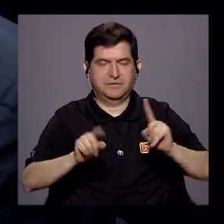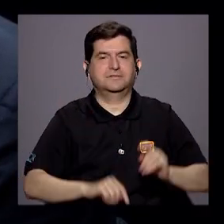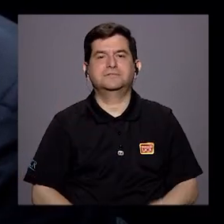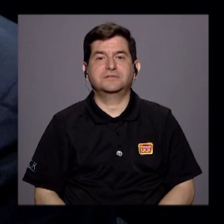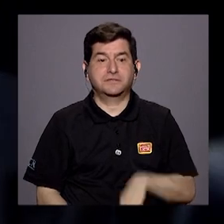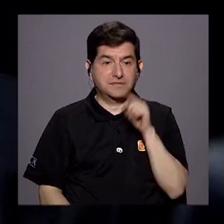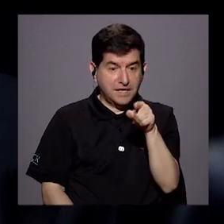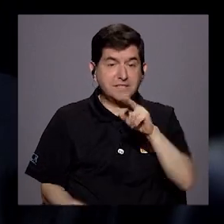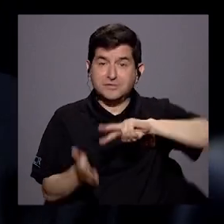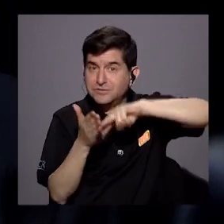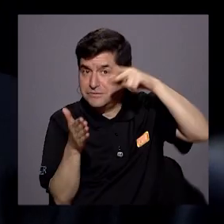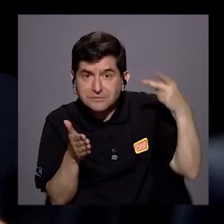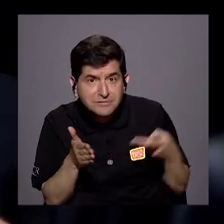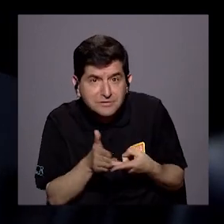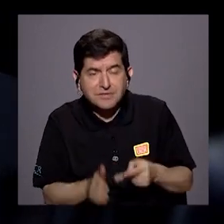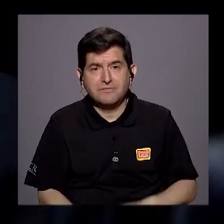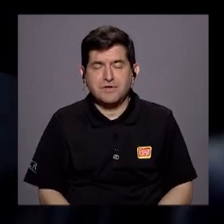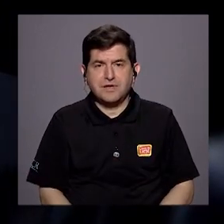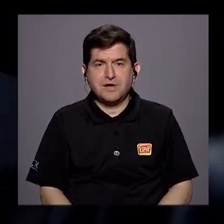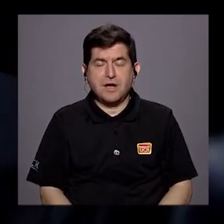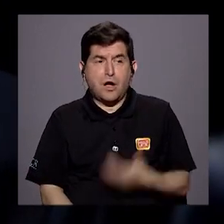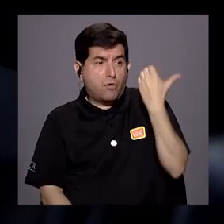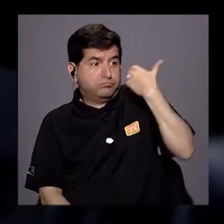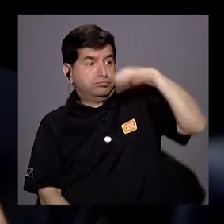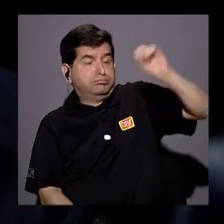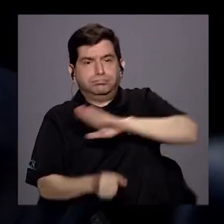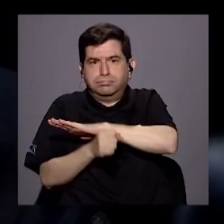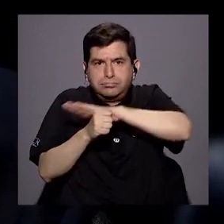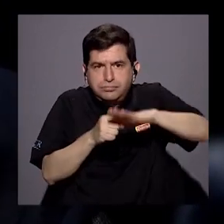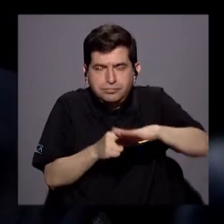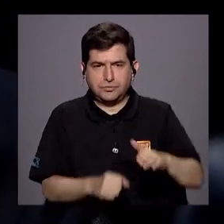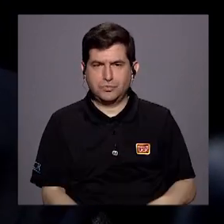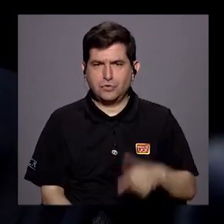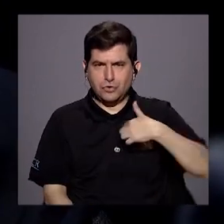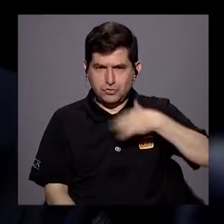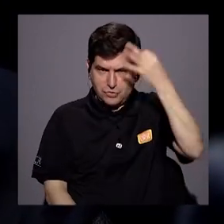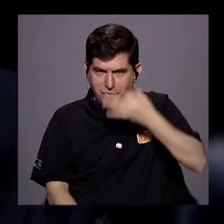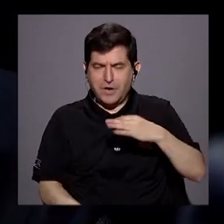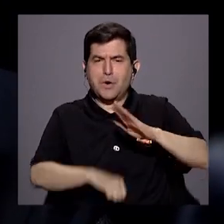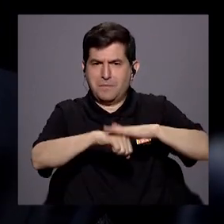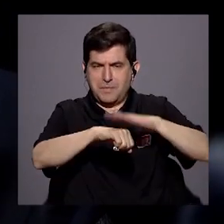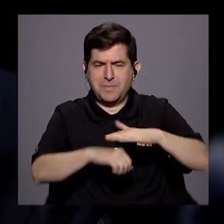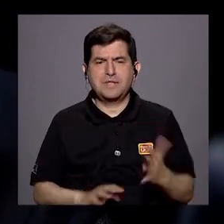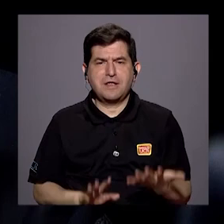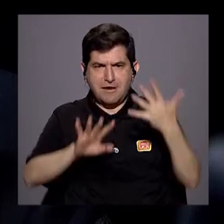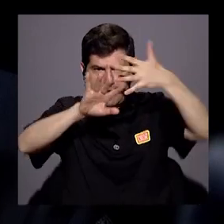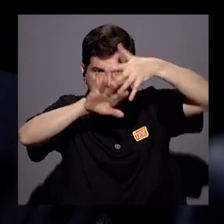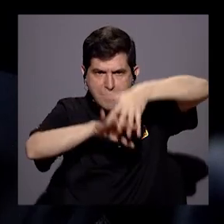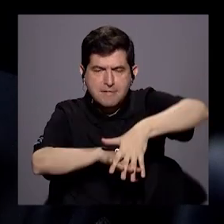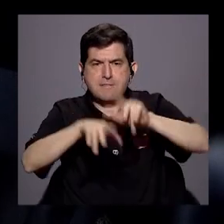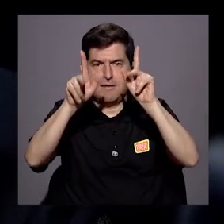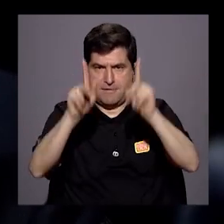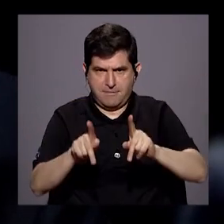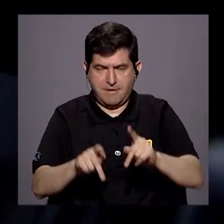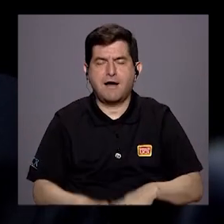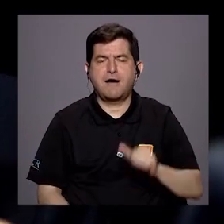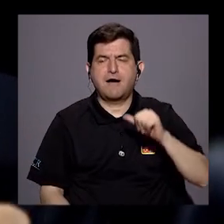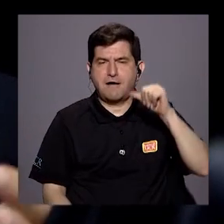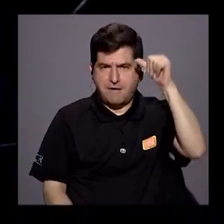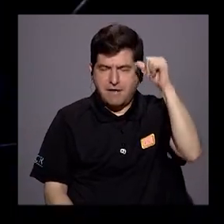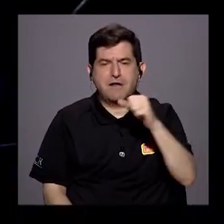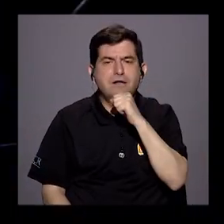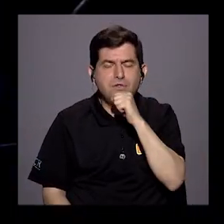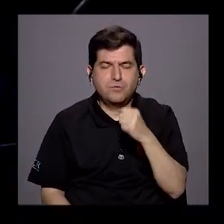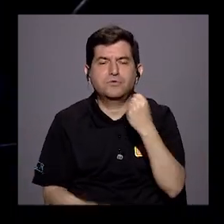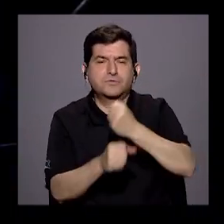eso significa una revolución completa que también va a permitir integrar más a las personas ancianas e